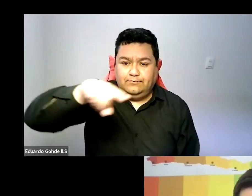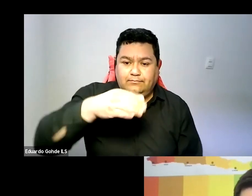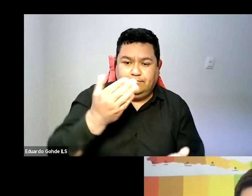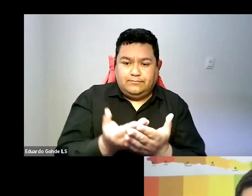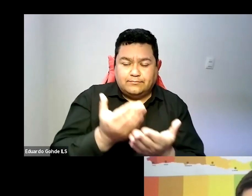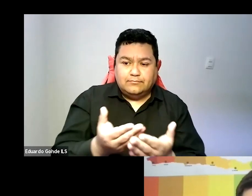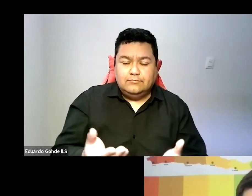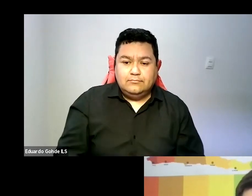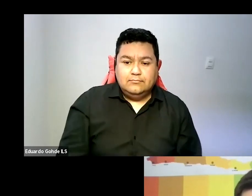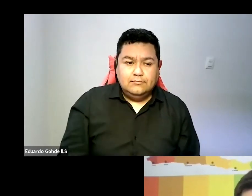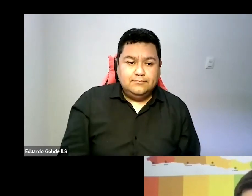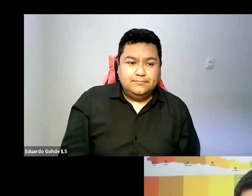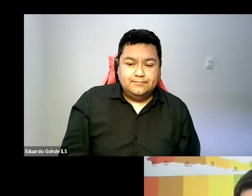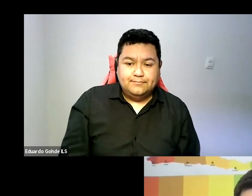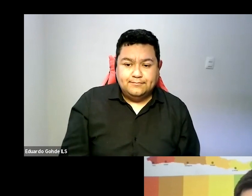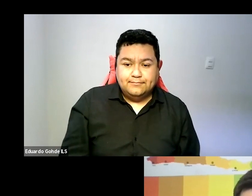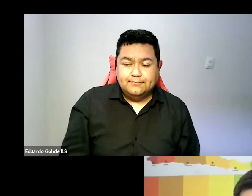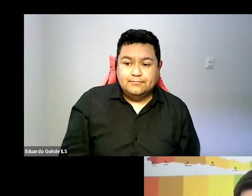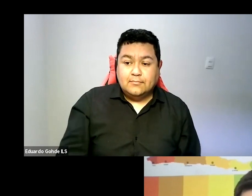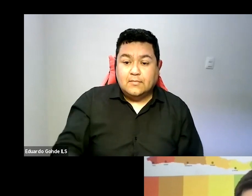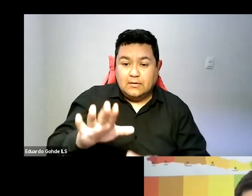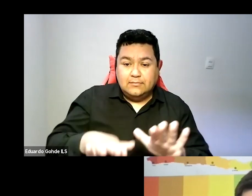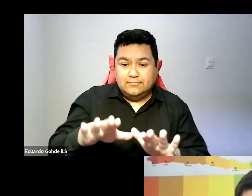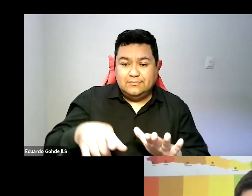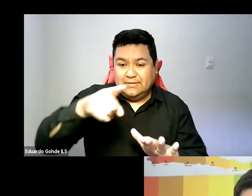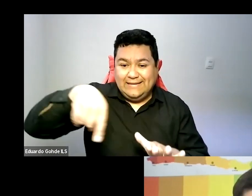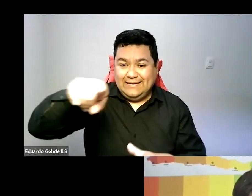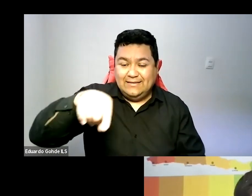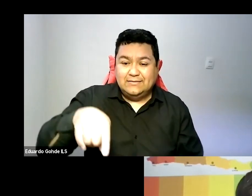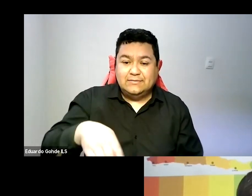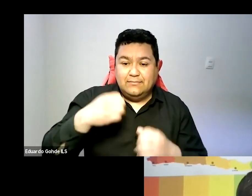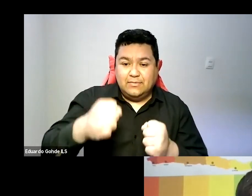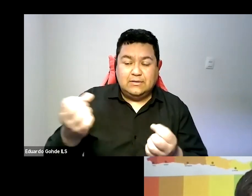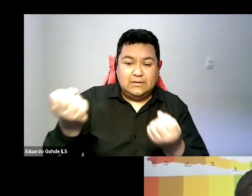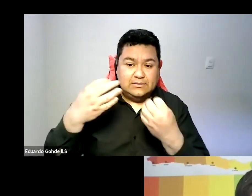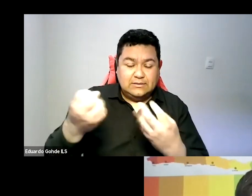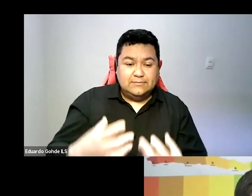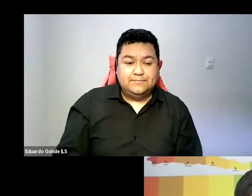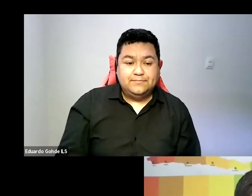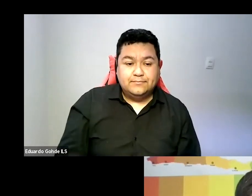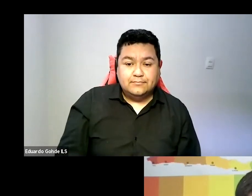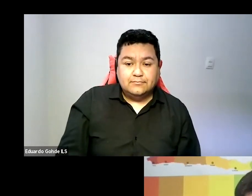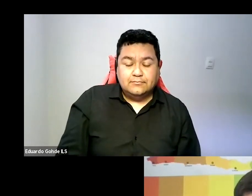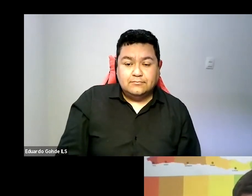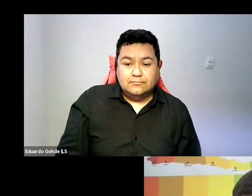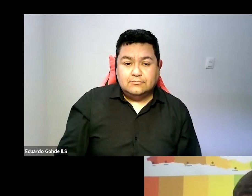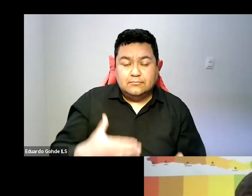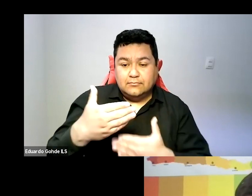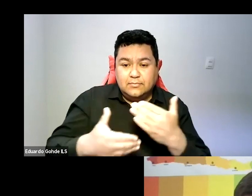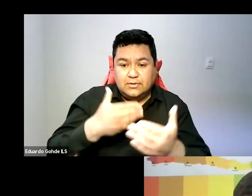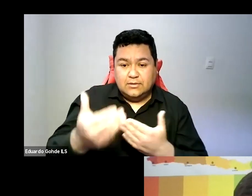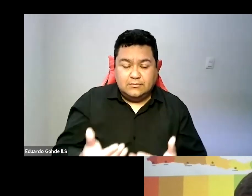aula, y a veces nos pueden dar más de una lección los alumnos. Y con respecto al progreso,